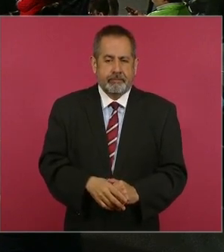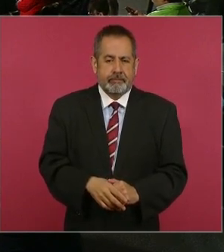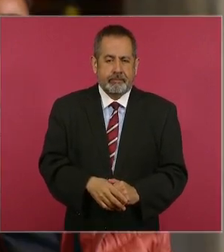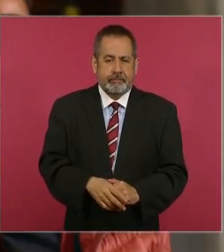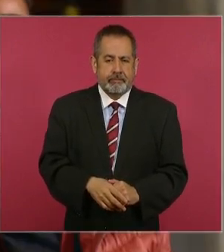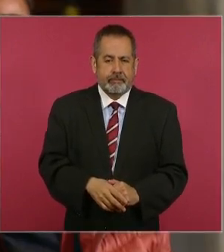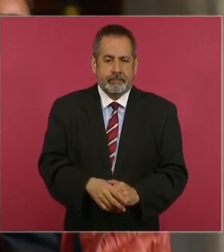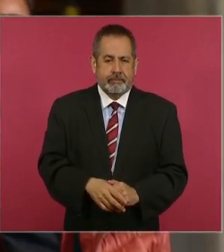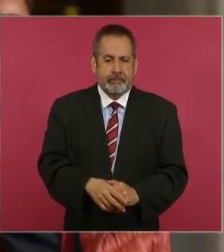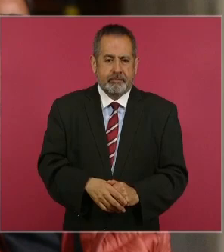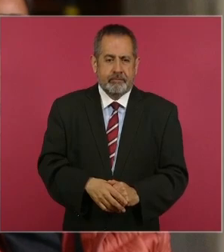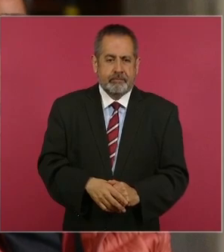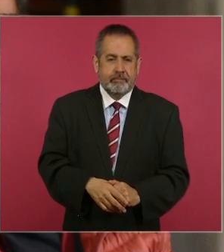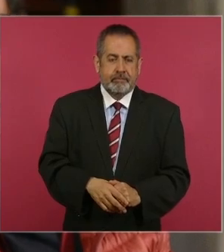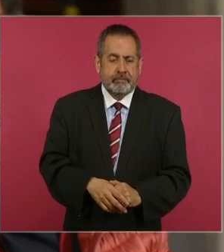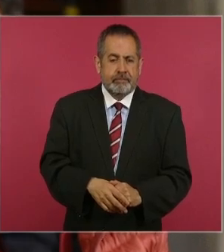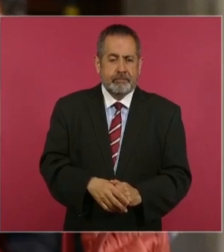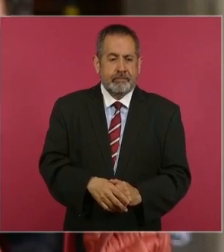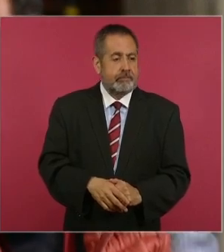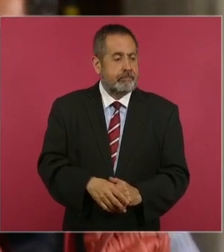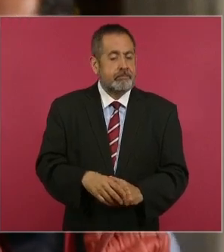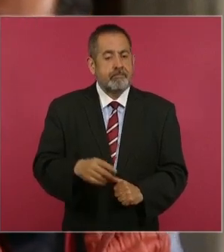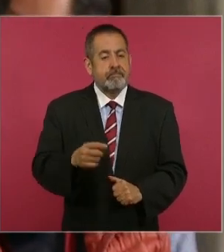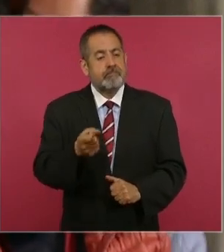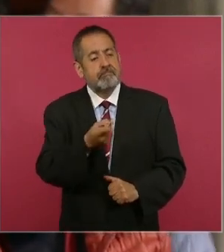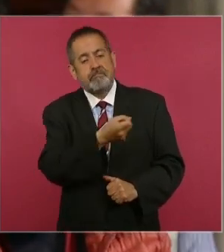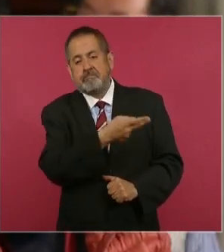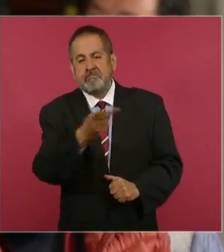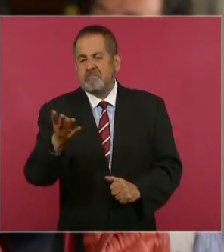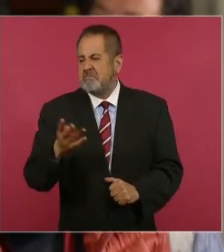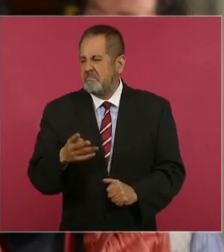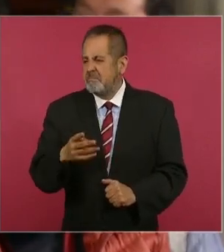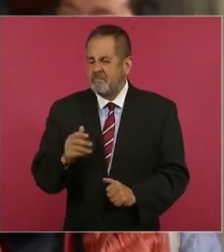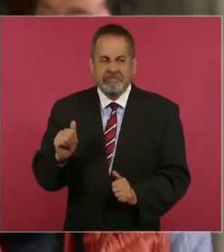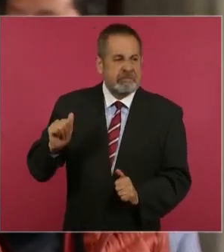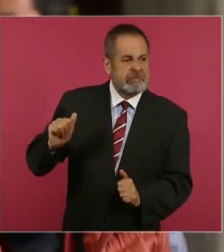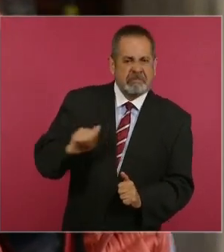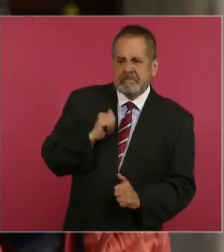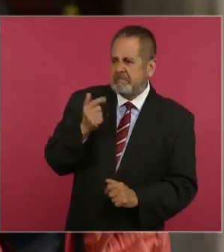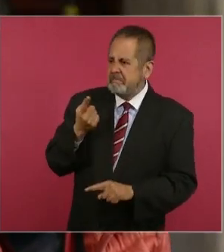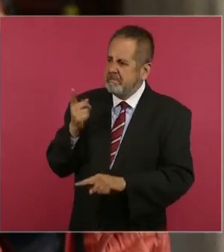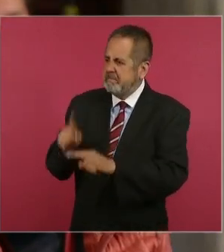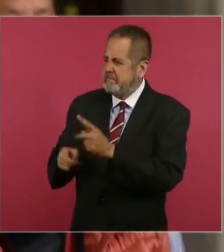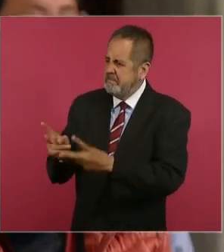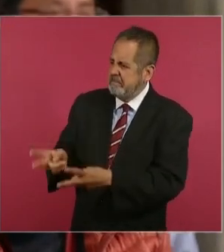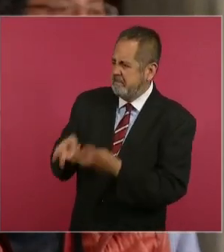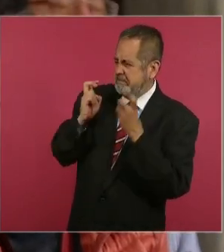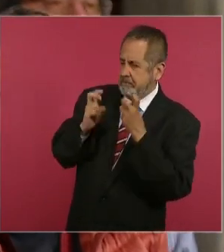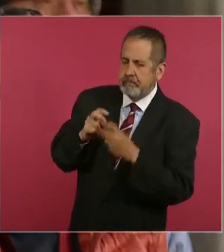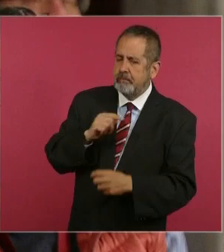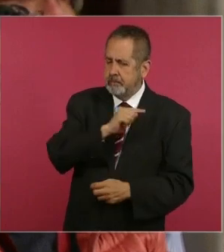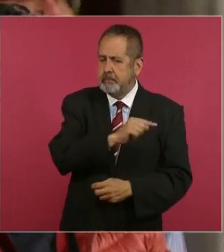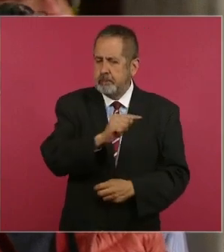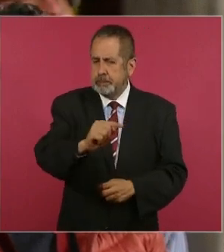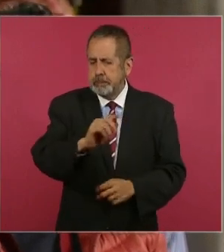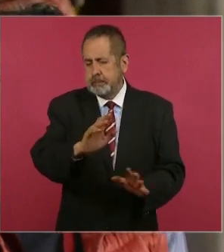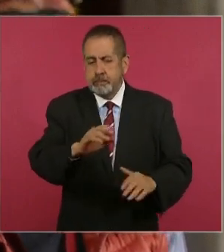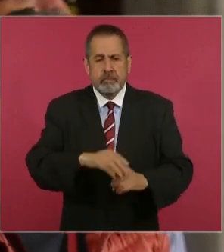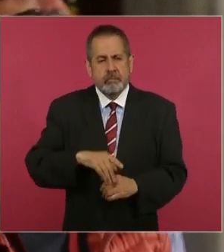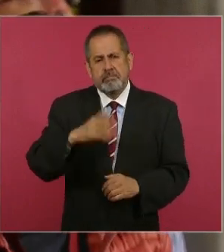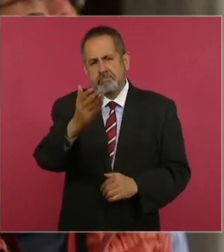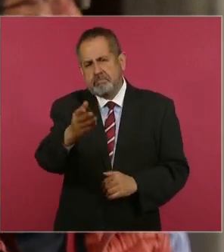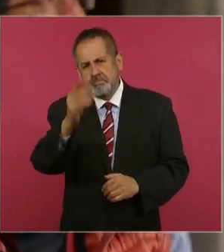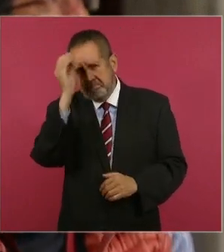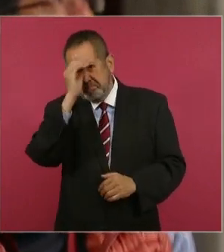hablando de rapaces y oportunistas que saquearon a México señor presidente Mi pregunta es directa Qué